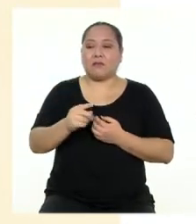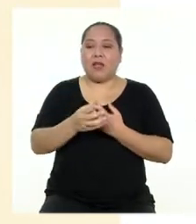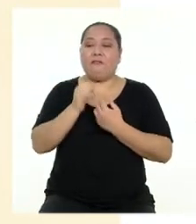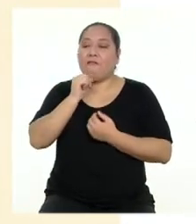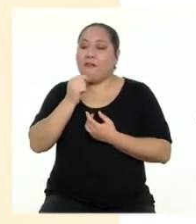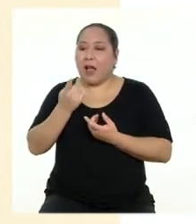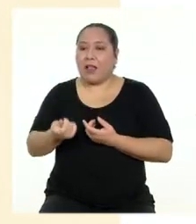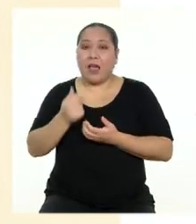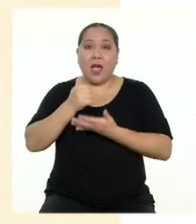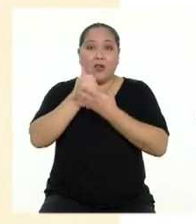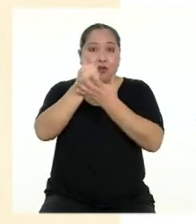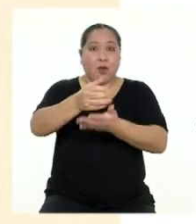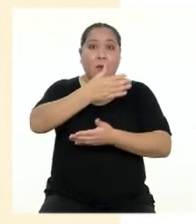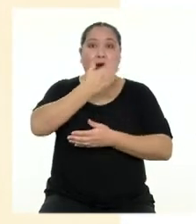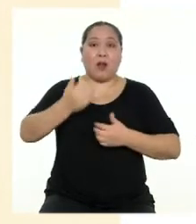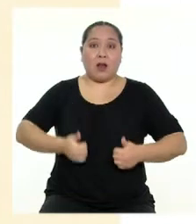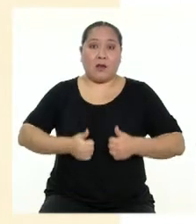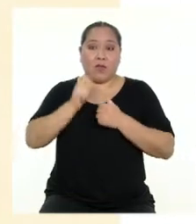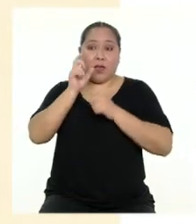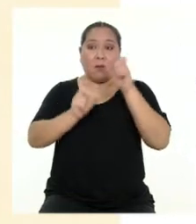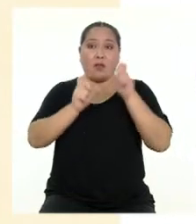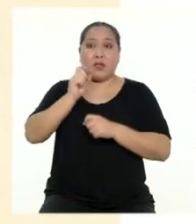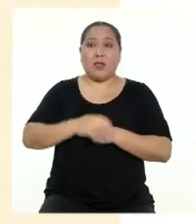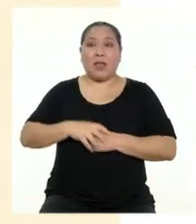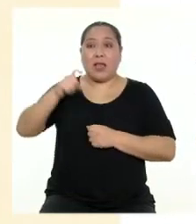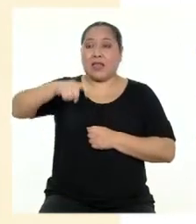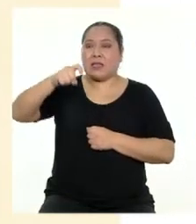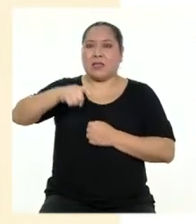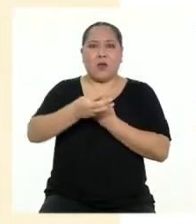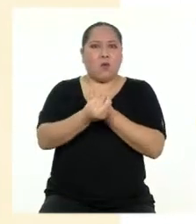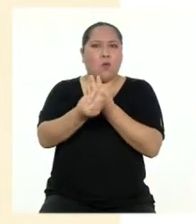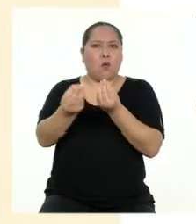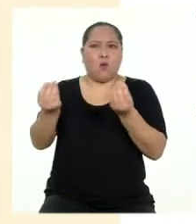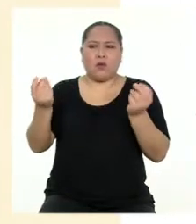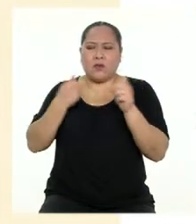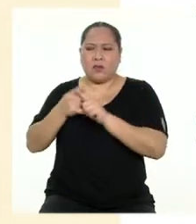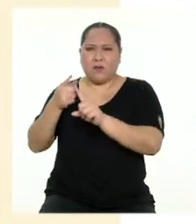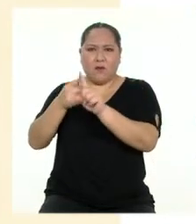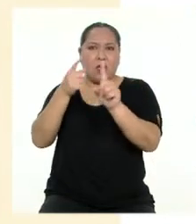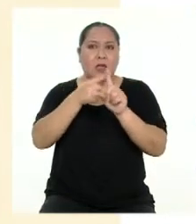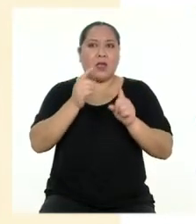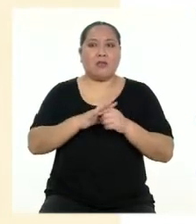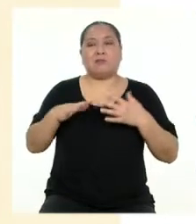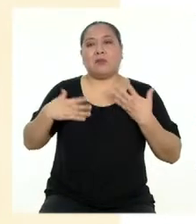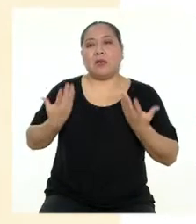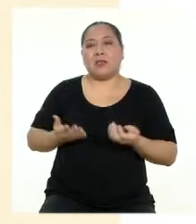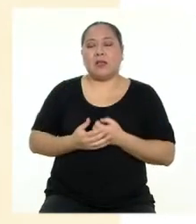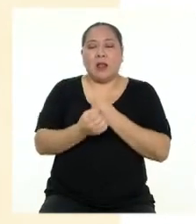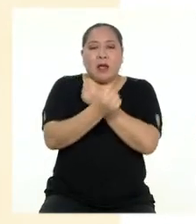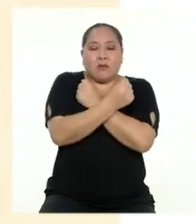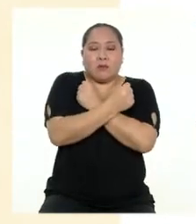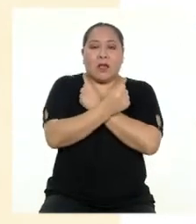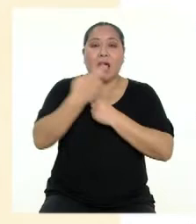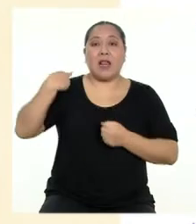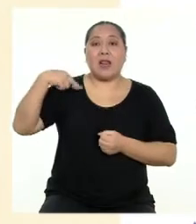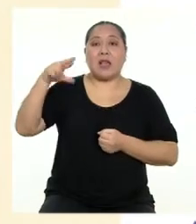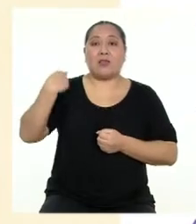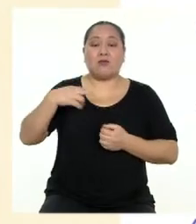a mejorar la vida de las personas. Las necesidades son infinitas y de distinta naturaleza. Pueden ser afectivas,